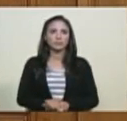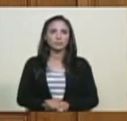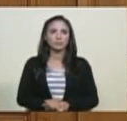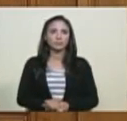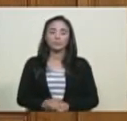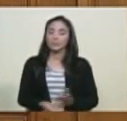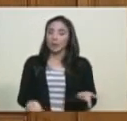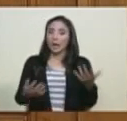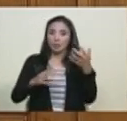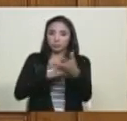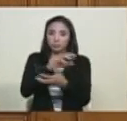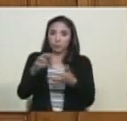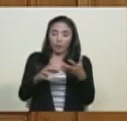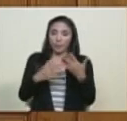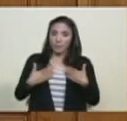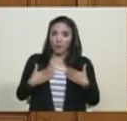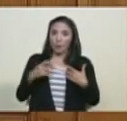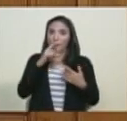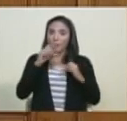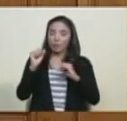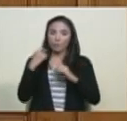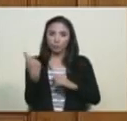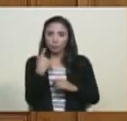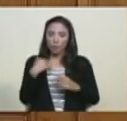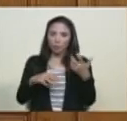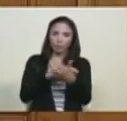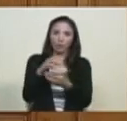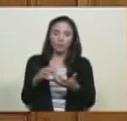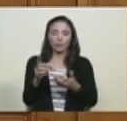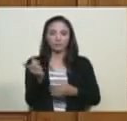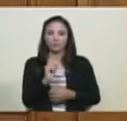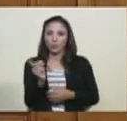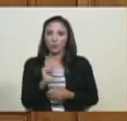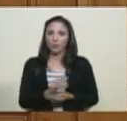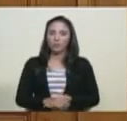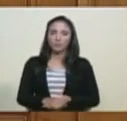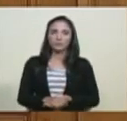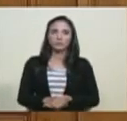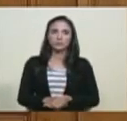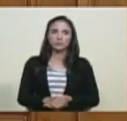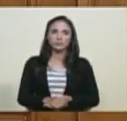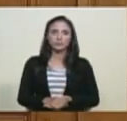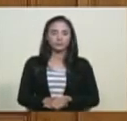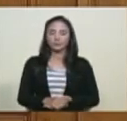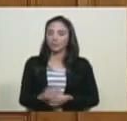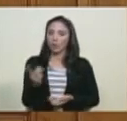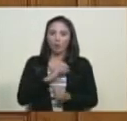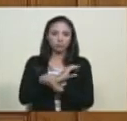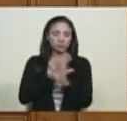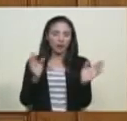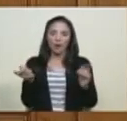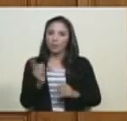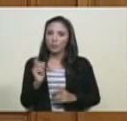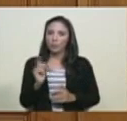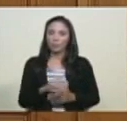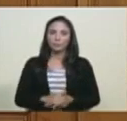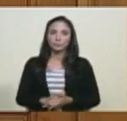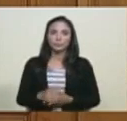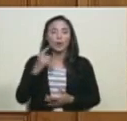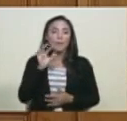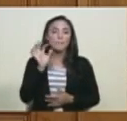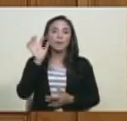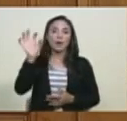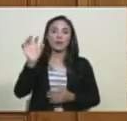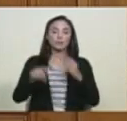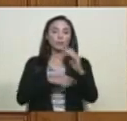Este tema no es un problema de Maduro. No es Maduro. No. Es un